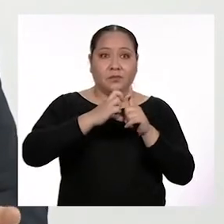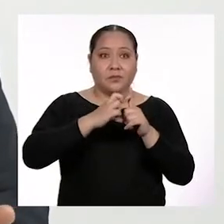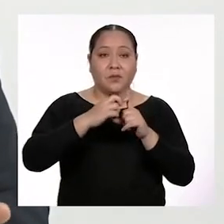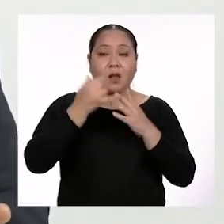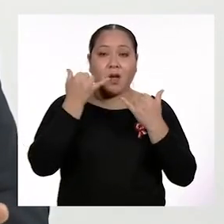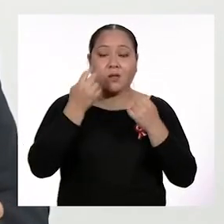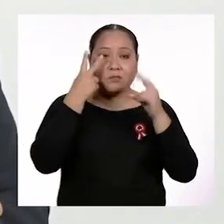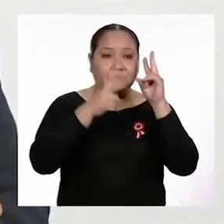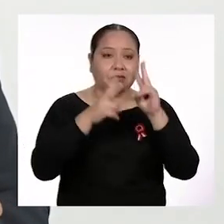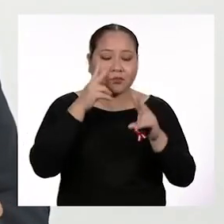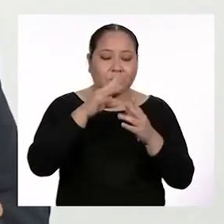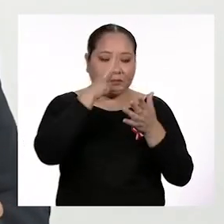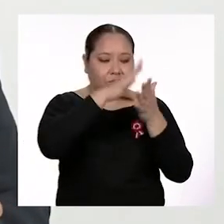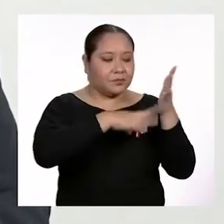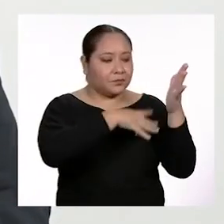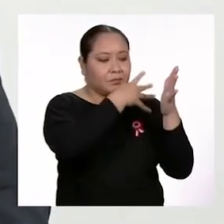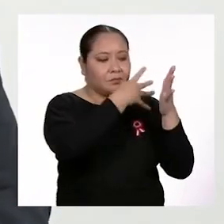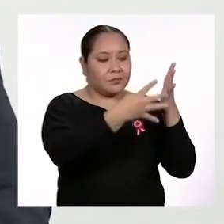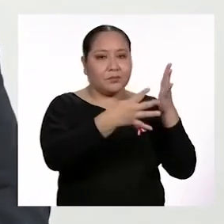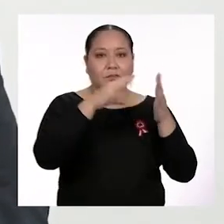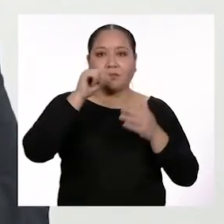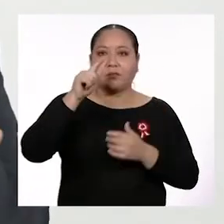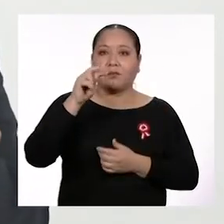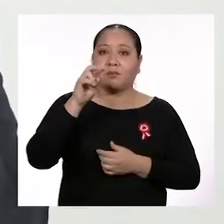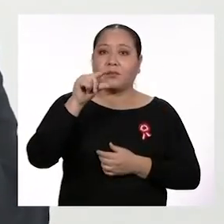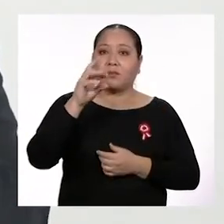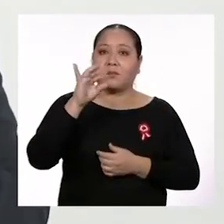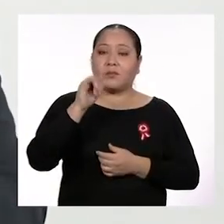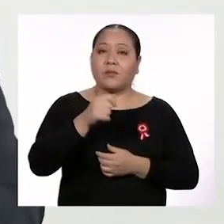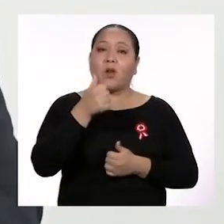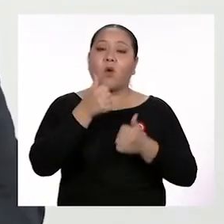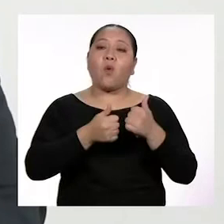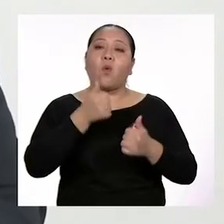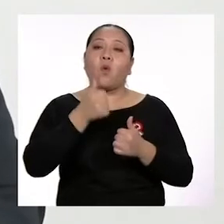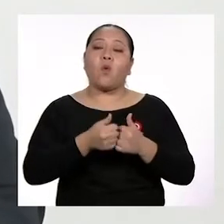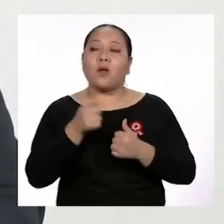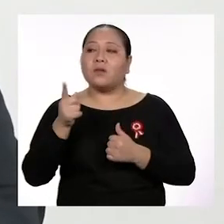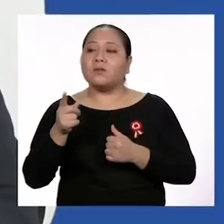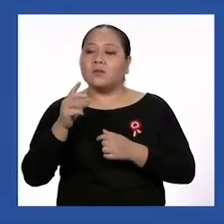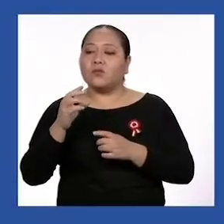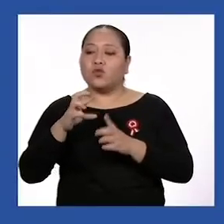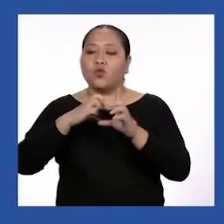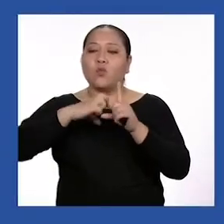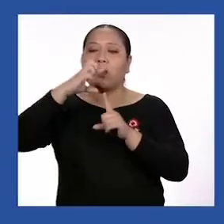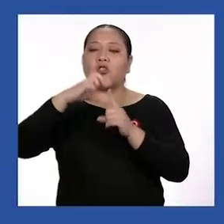es revisar el cuadro de categorías para ver en qué estado está su presión.